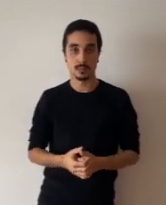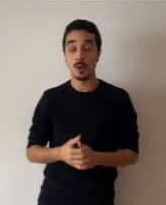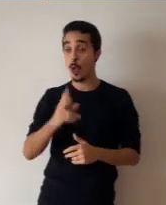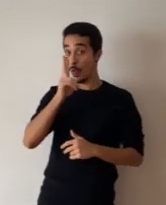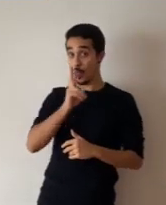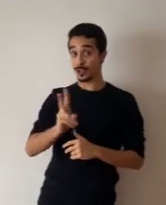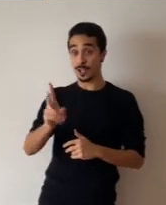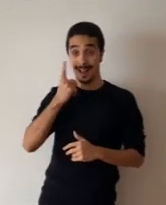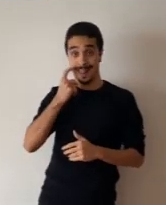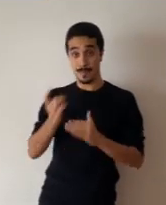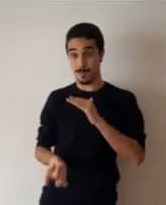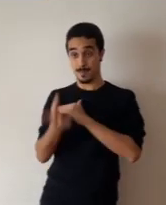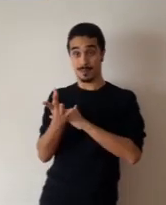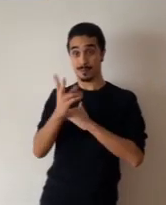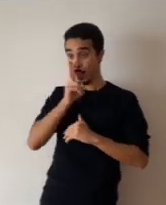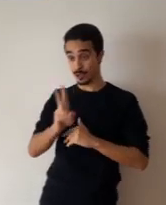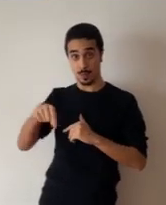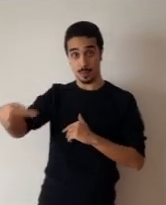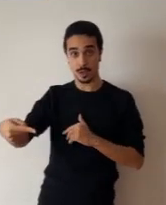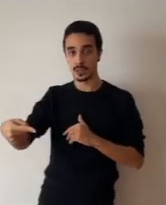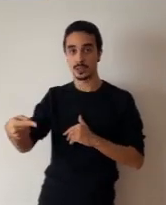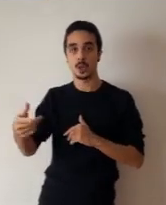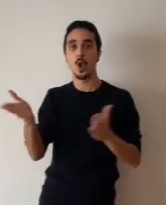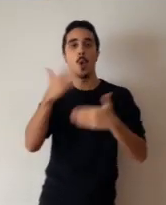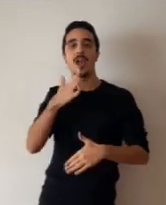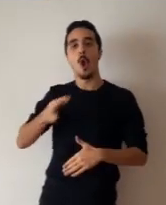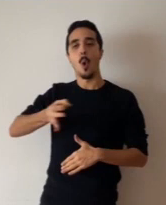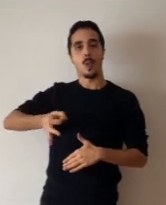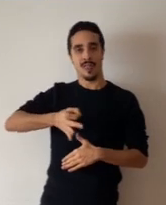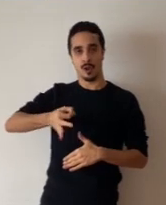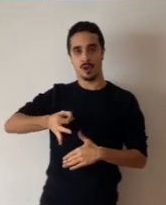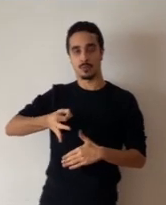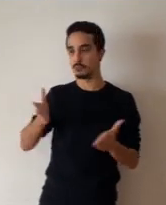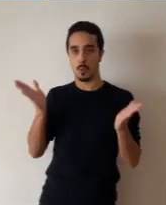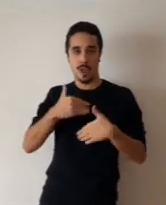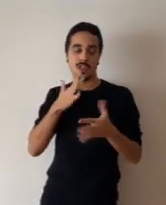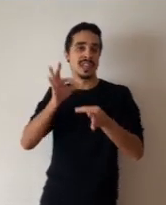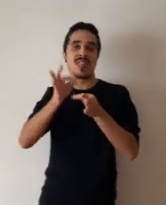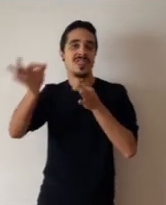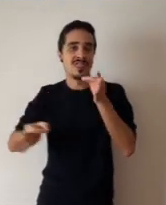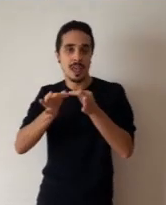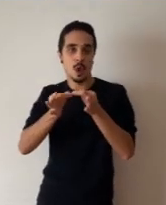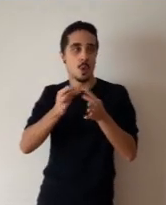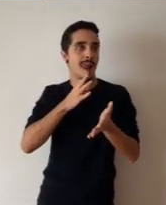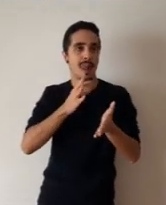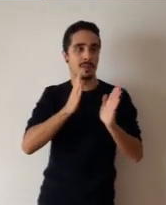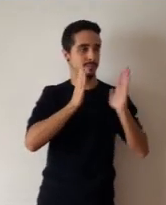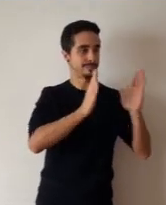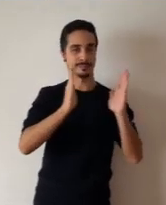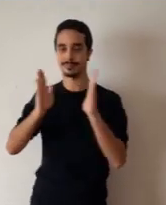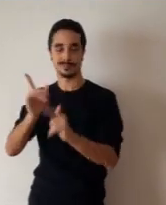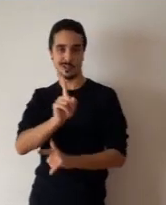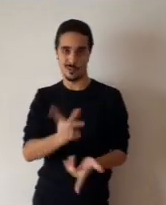todos los meses. En aproximadamente los 2 primeros años después de que la regla aparece por primera vez, no hay ovulación y eso hace que